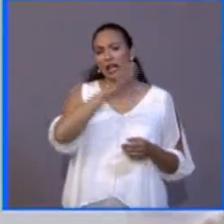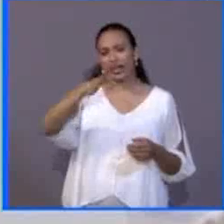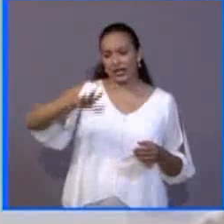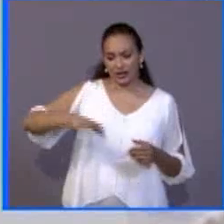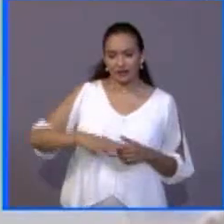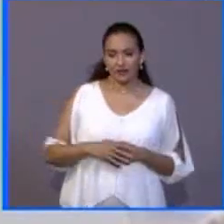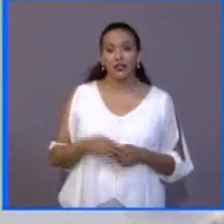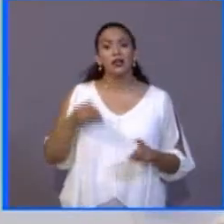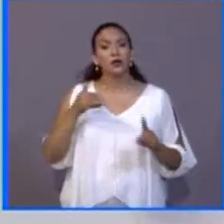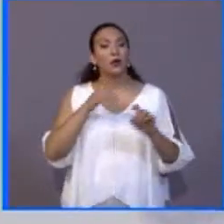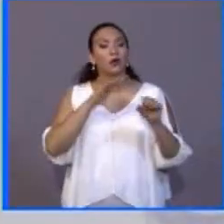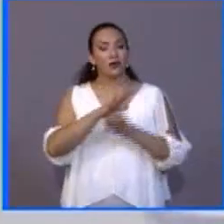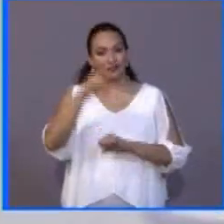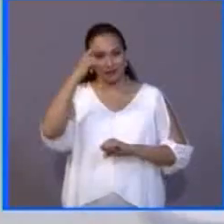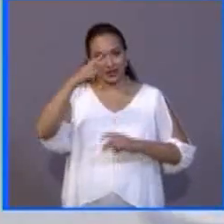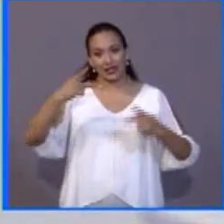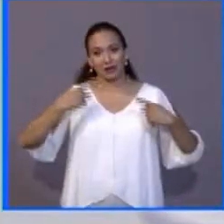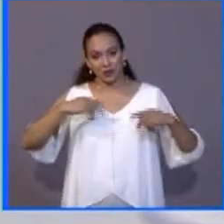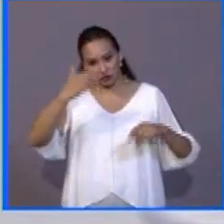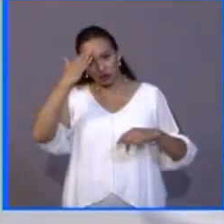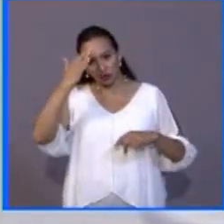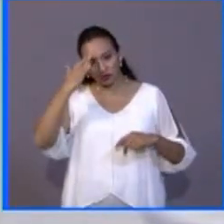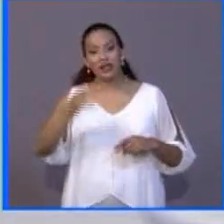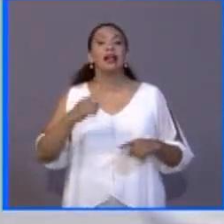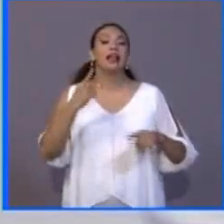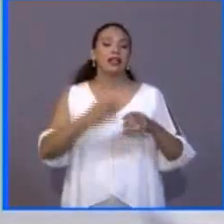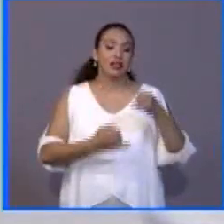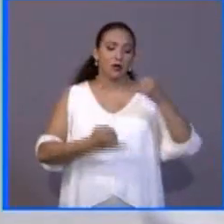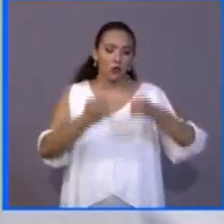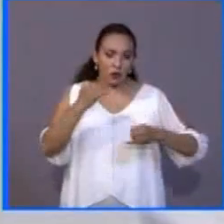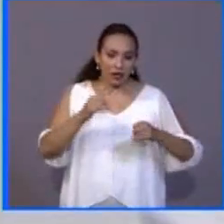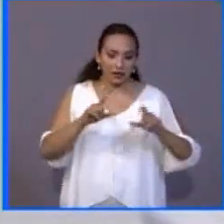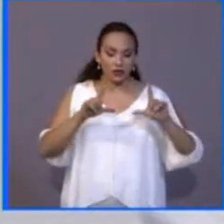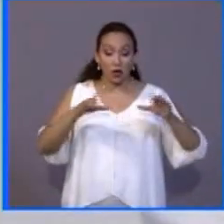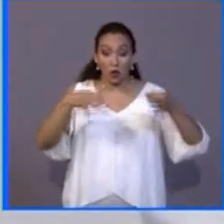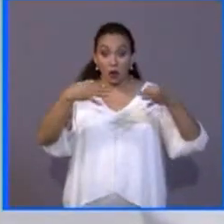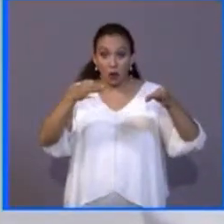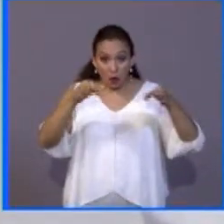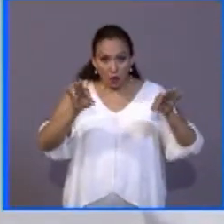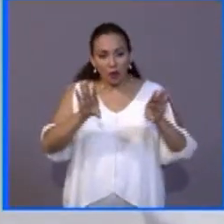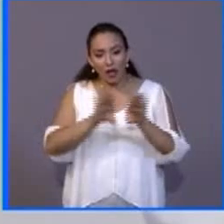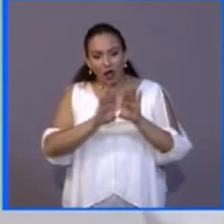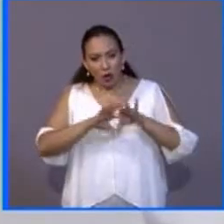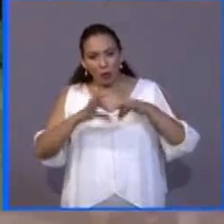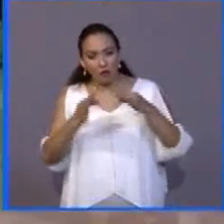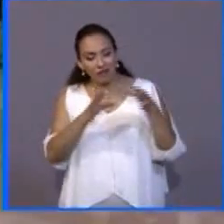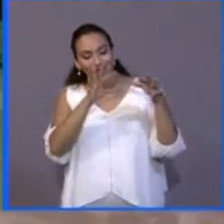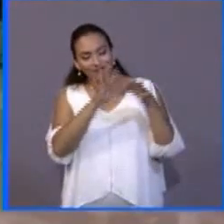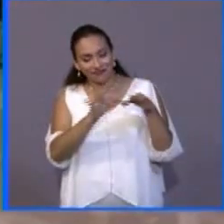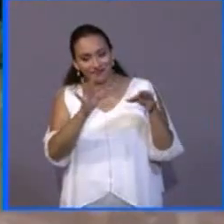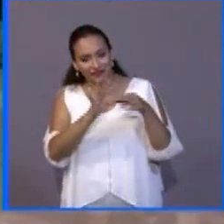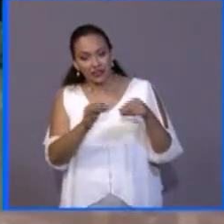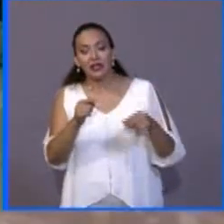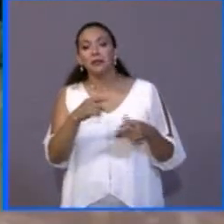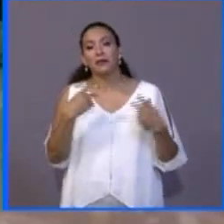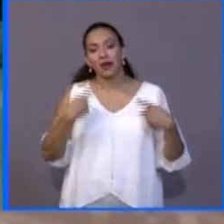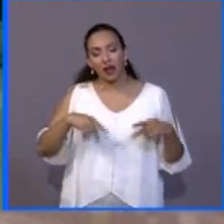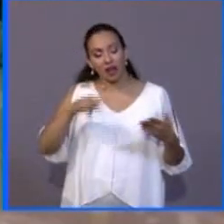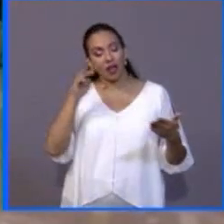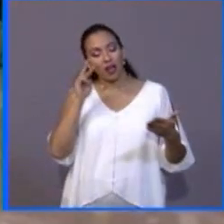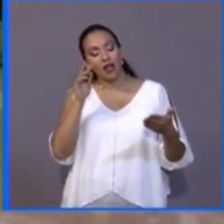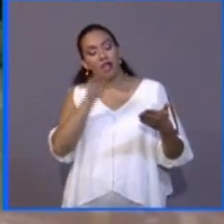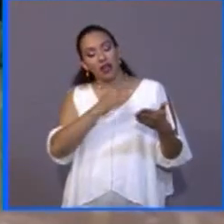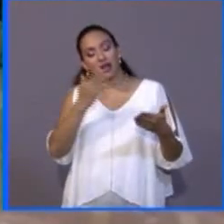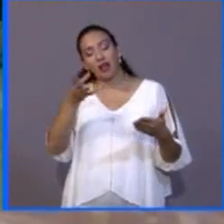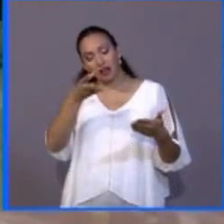tendrán el propósito de dar a conocer los cargos en disputa, el tipo de boletas que se utilizarán en dichos comicios y fomentará la